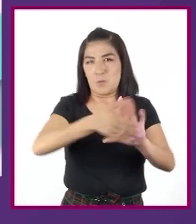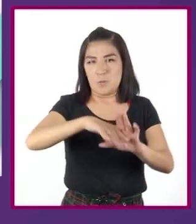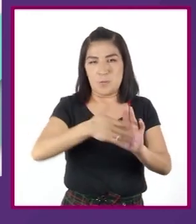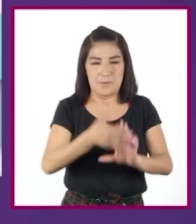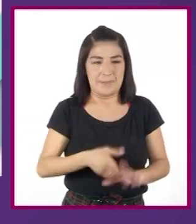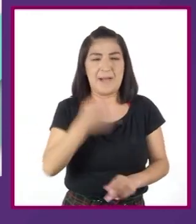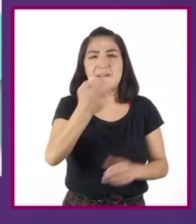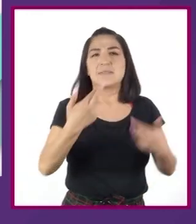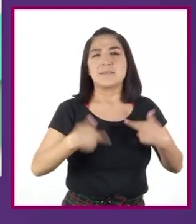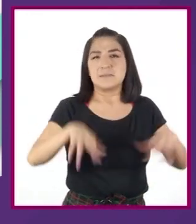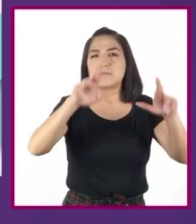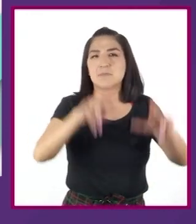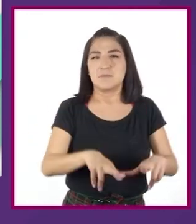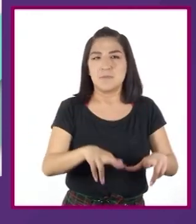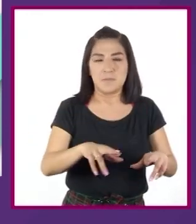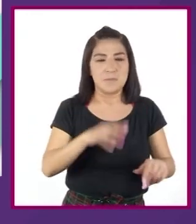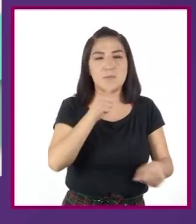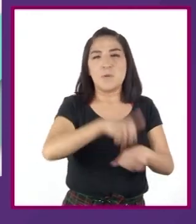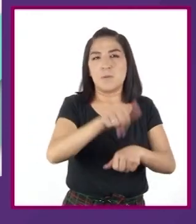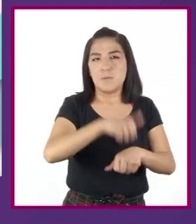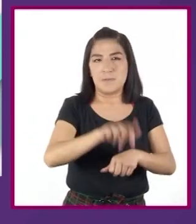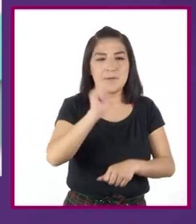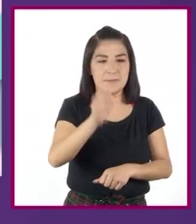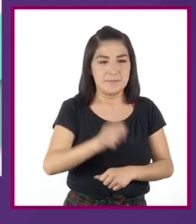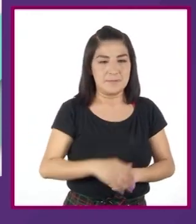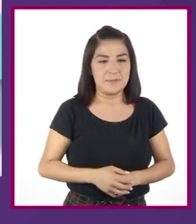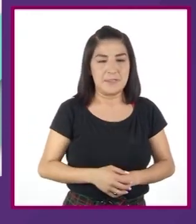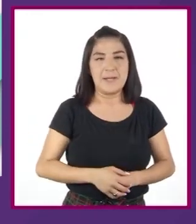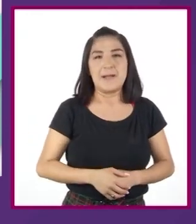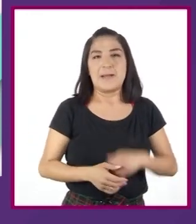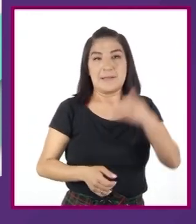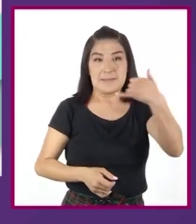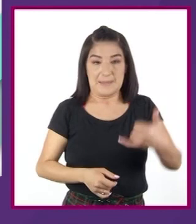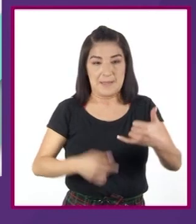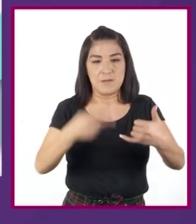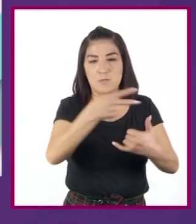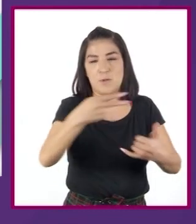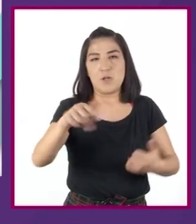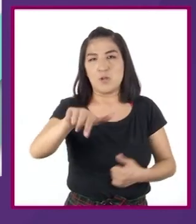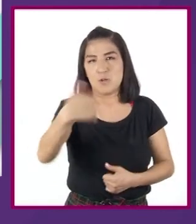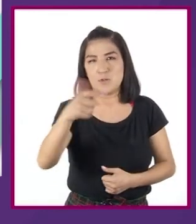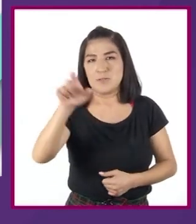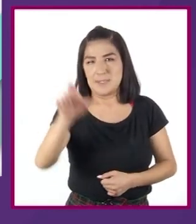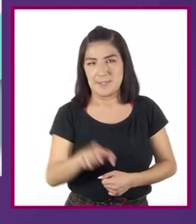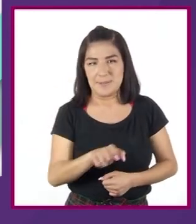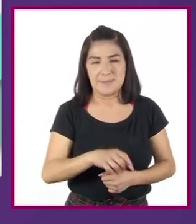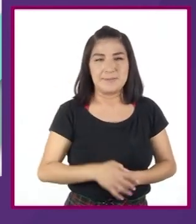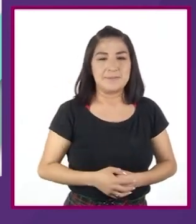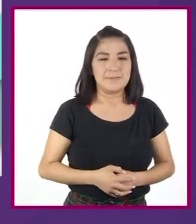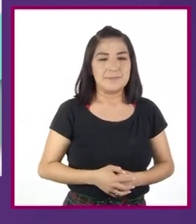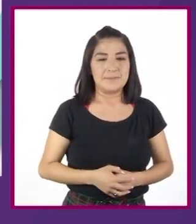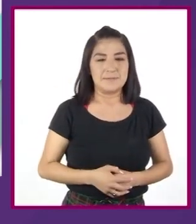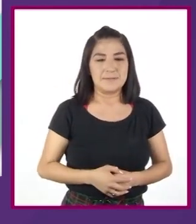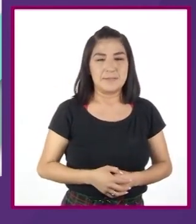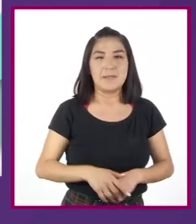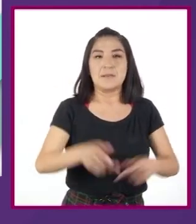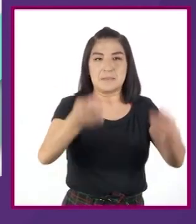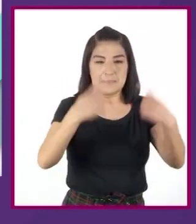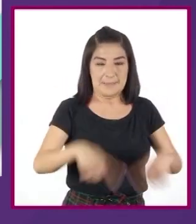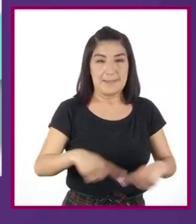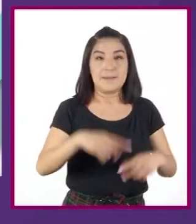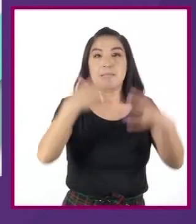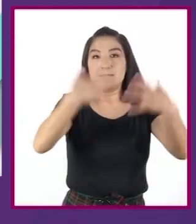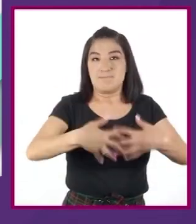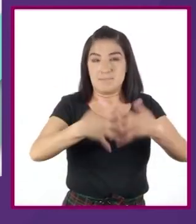representar esta relación con la expresión algebraica y igual a 12x. La empresa 2 mostró